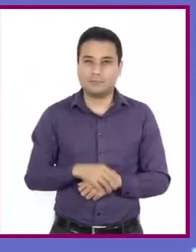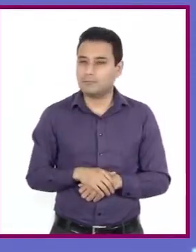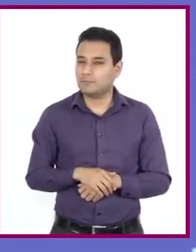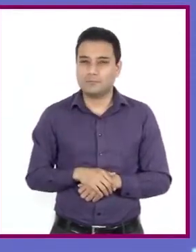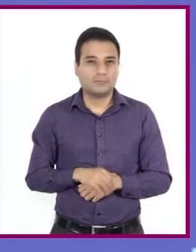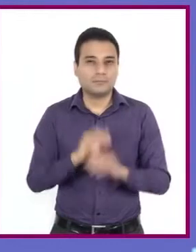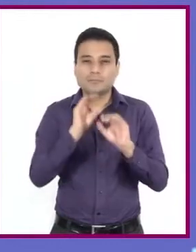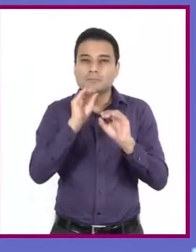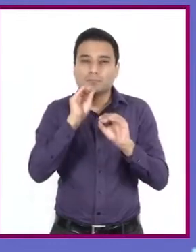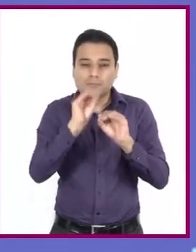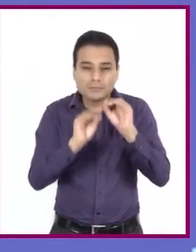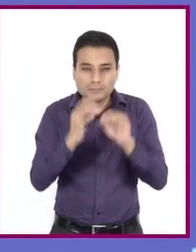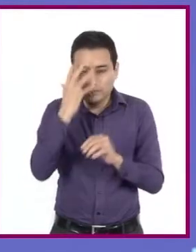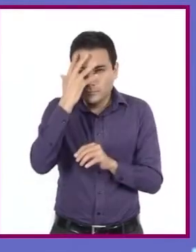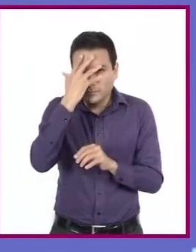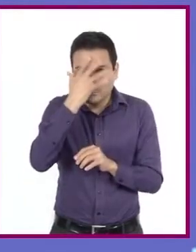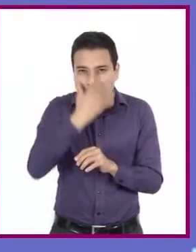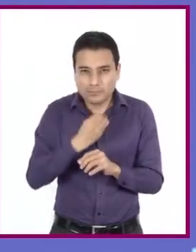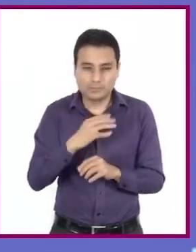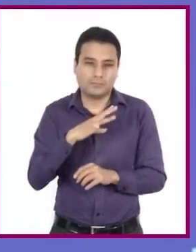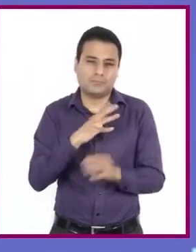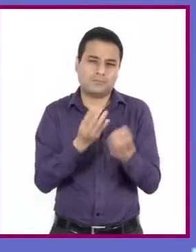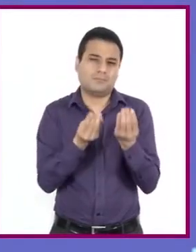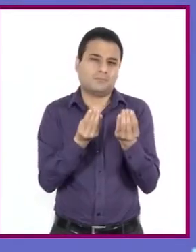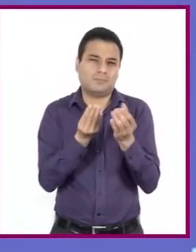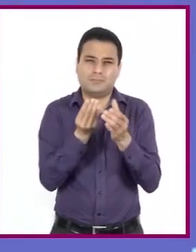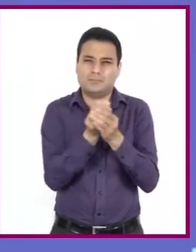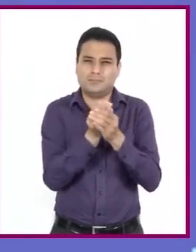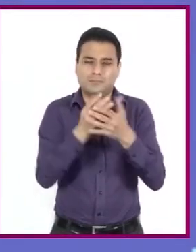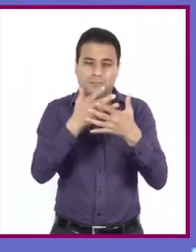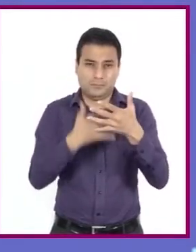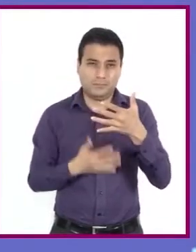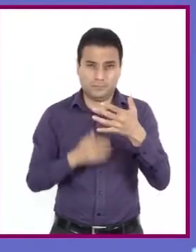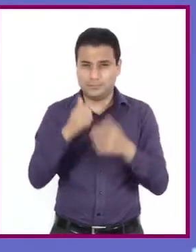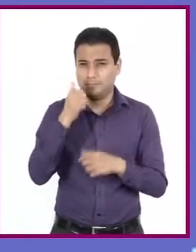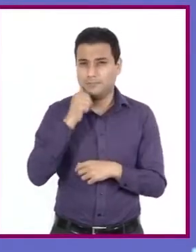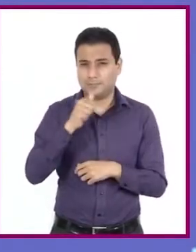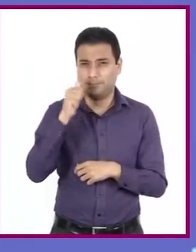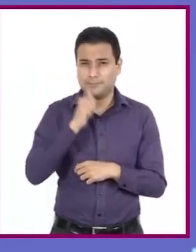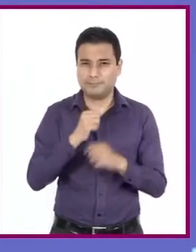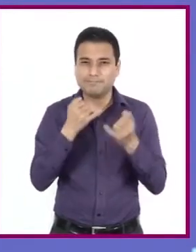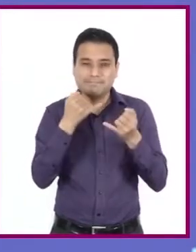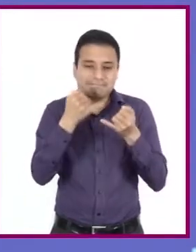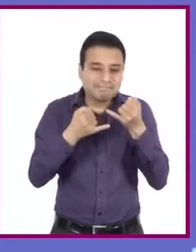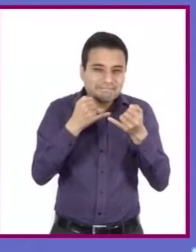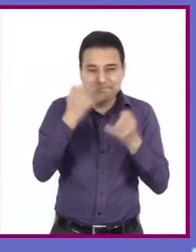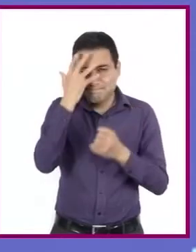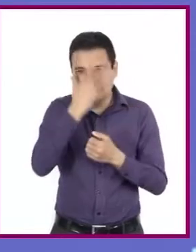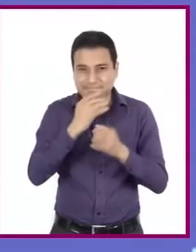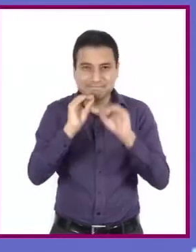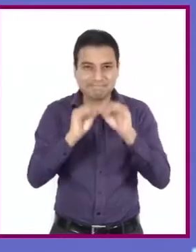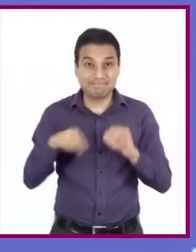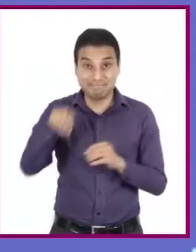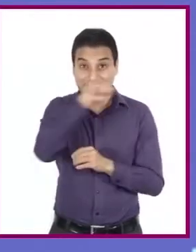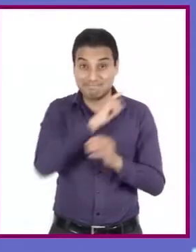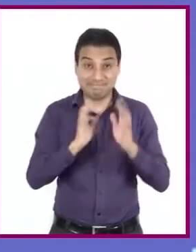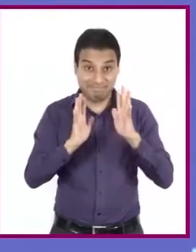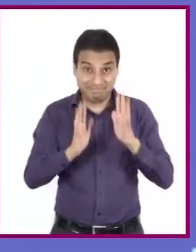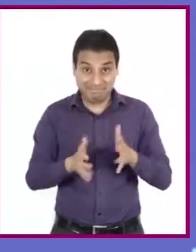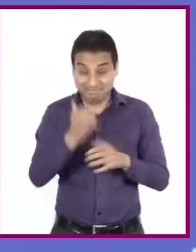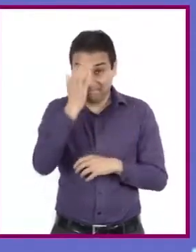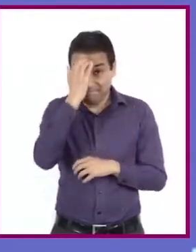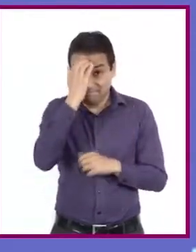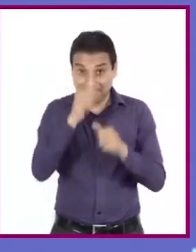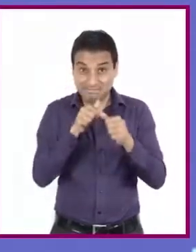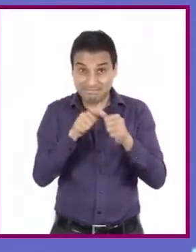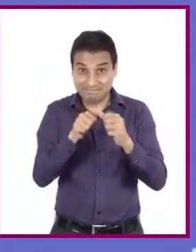esporádica y aislada. Existen muchas variaciones. Por lo general, son juguetonas. Ahora que conoces las partes de una